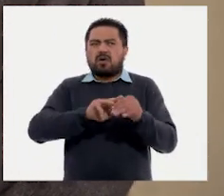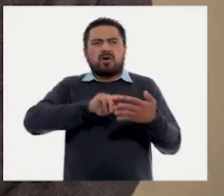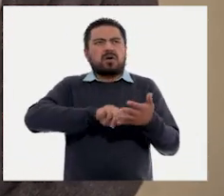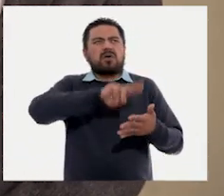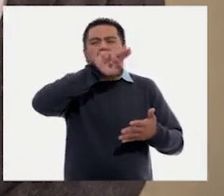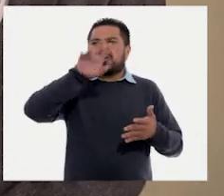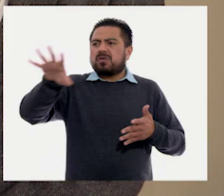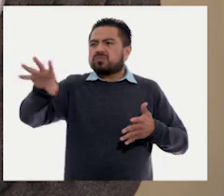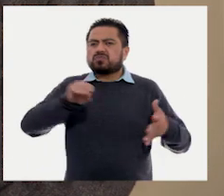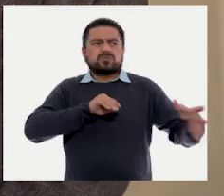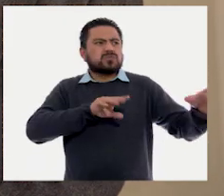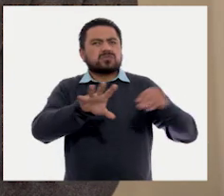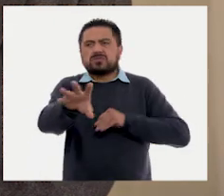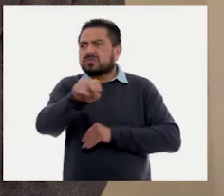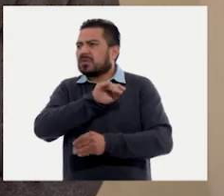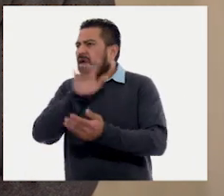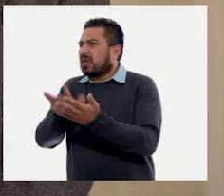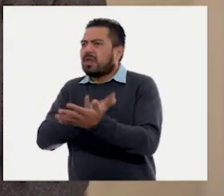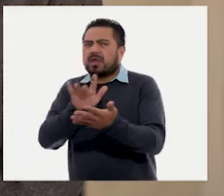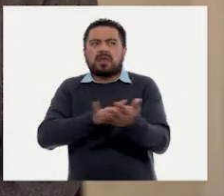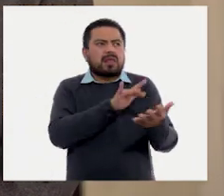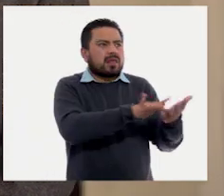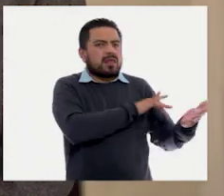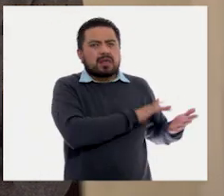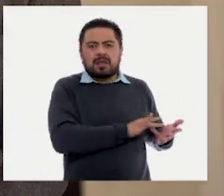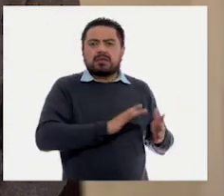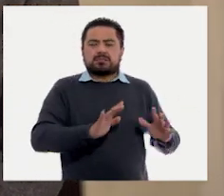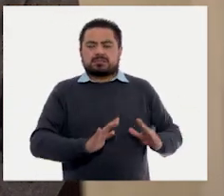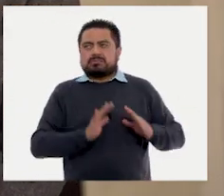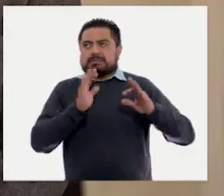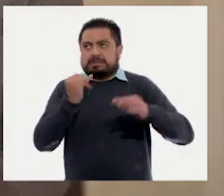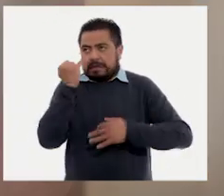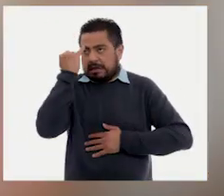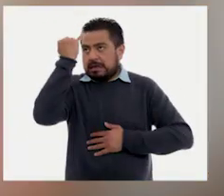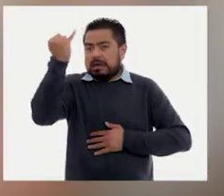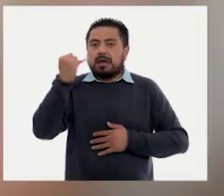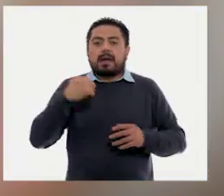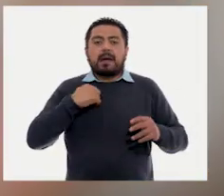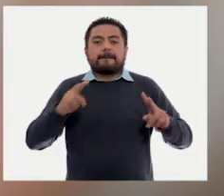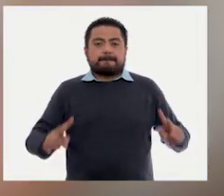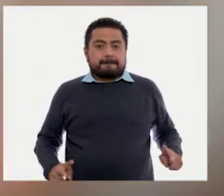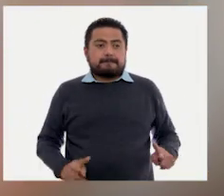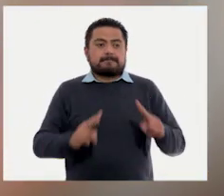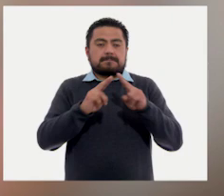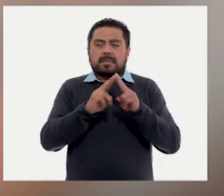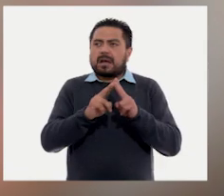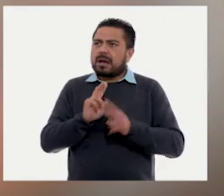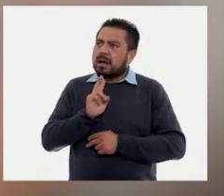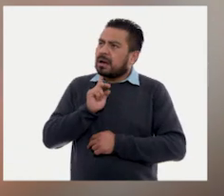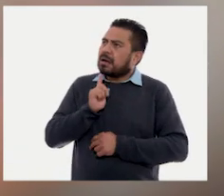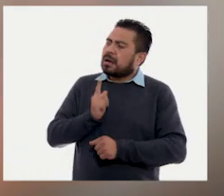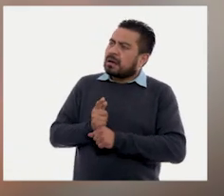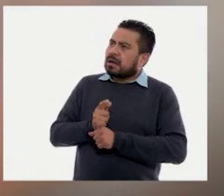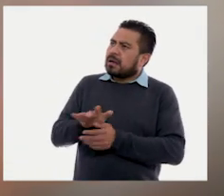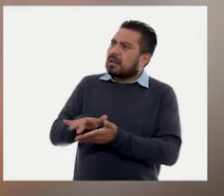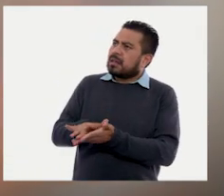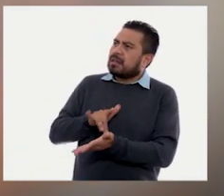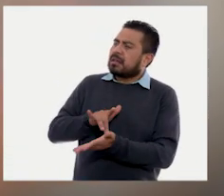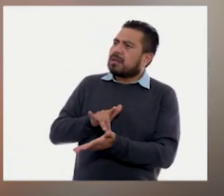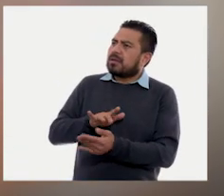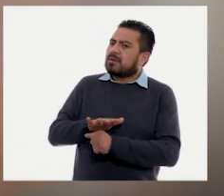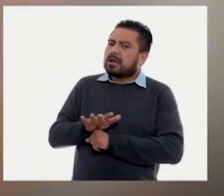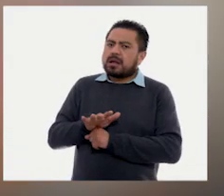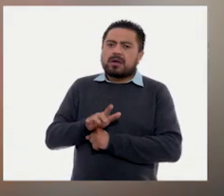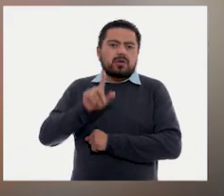Es maravilloso eso, sí. Entonces surgió una idea, estando en París, tomé como punto de partida el